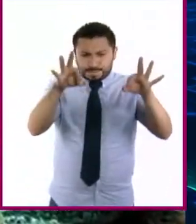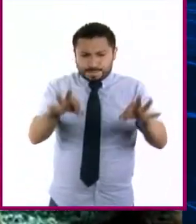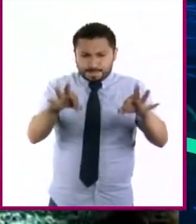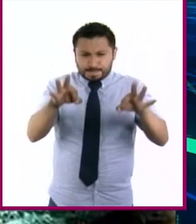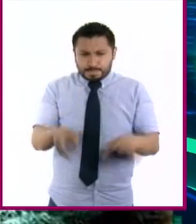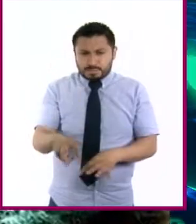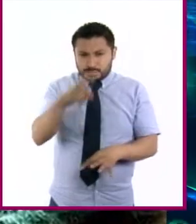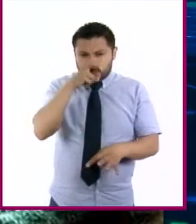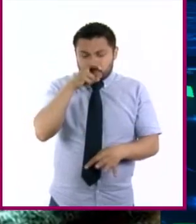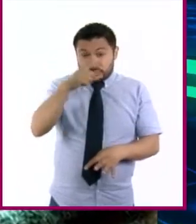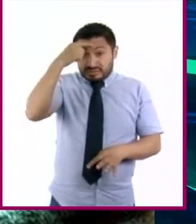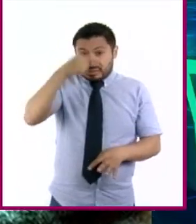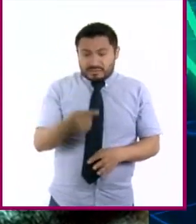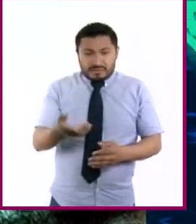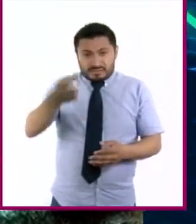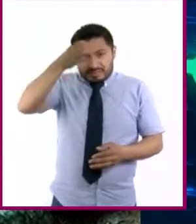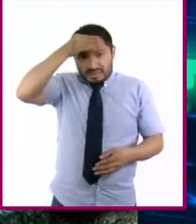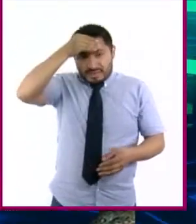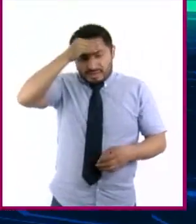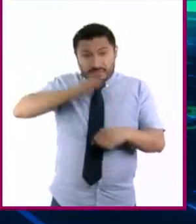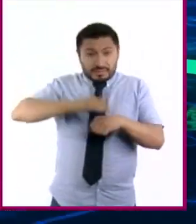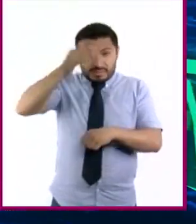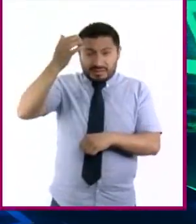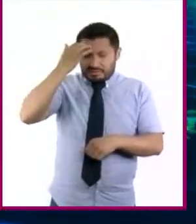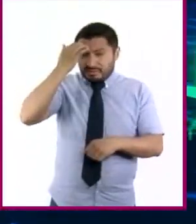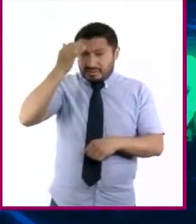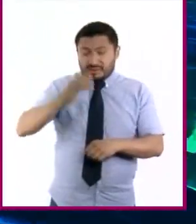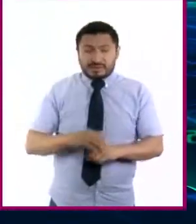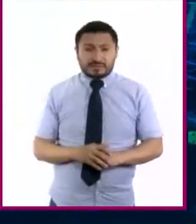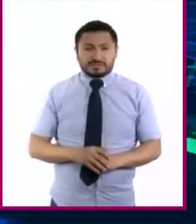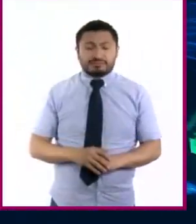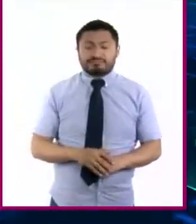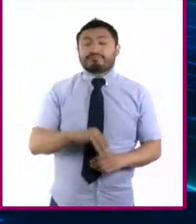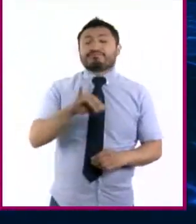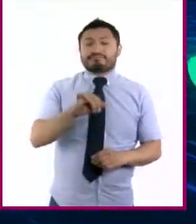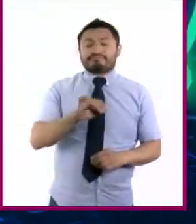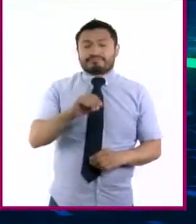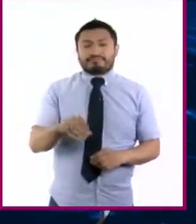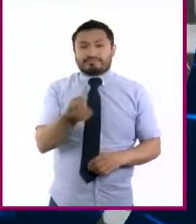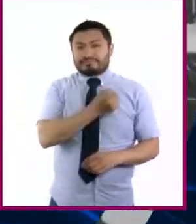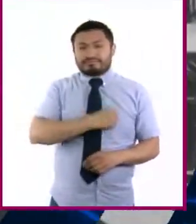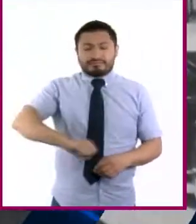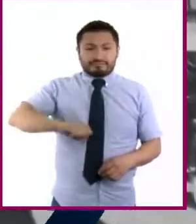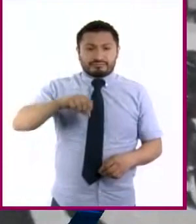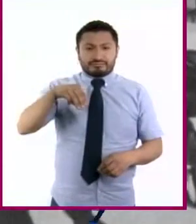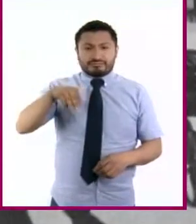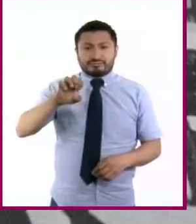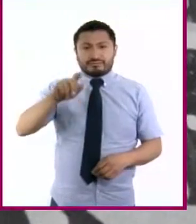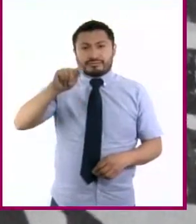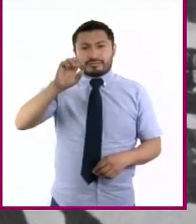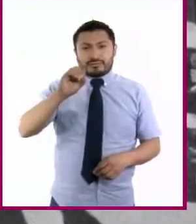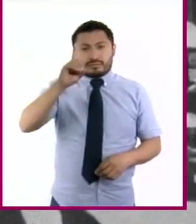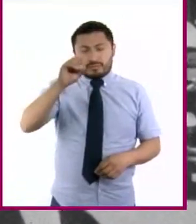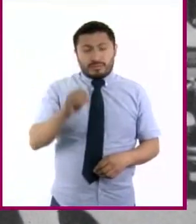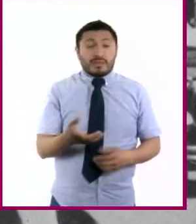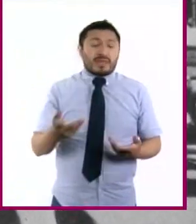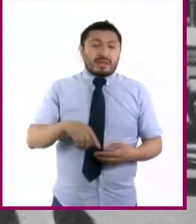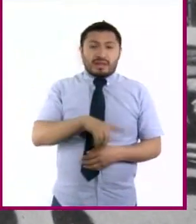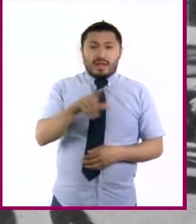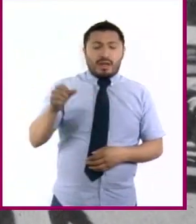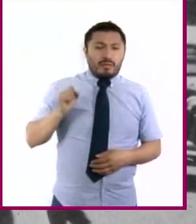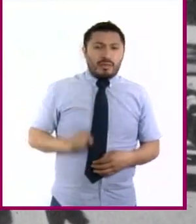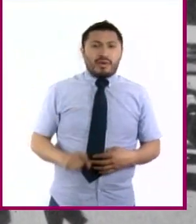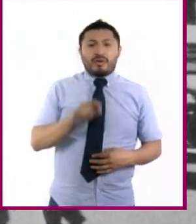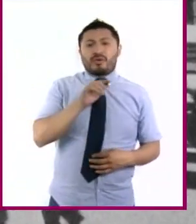para generar conocimiento. Oh, sí, el famoso método. Para los siglos XIX